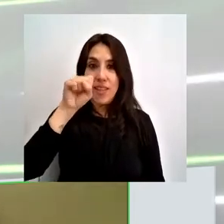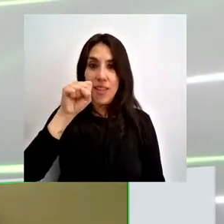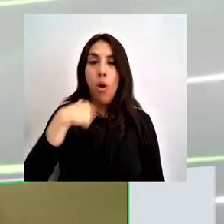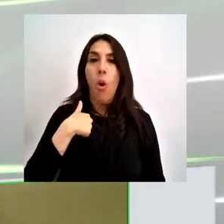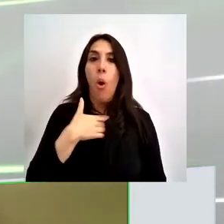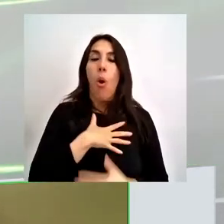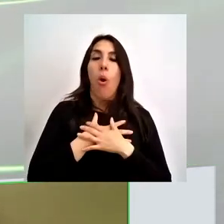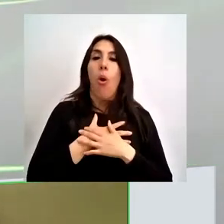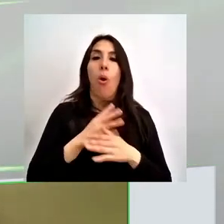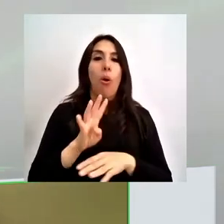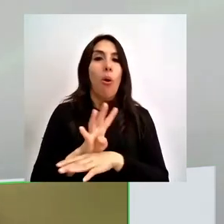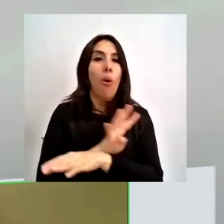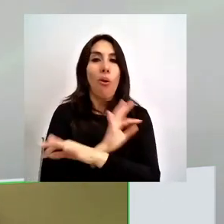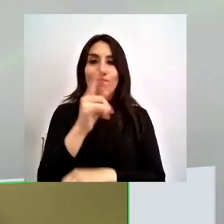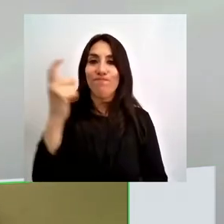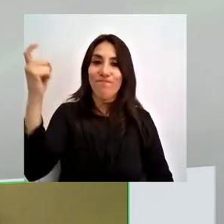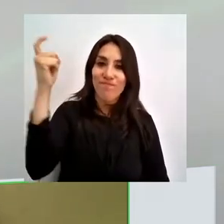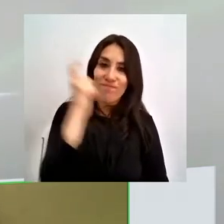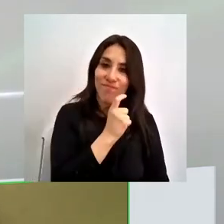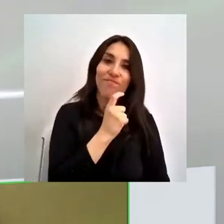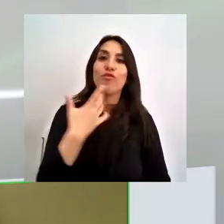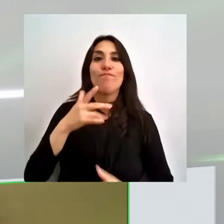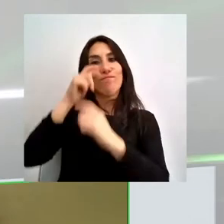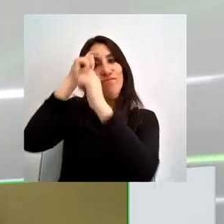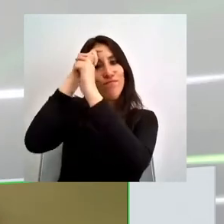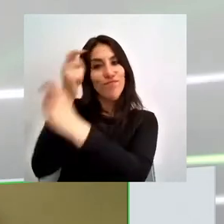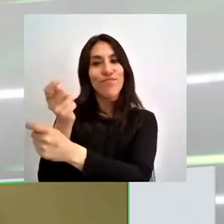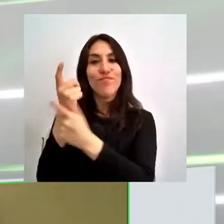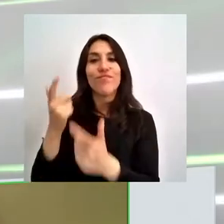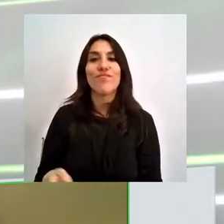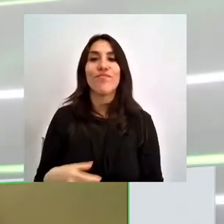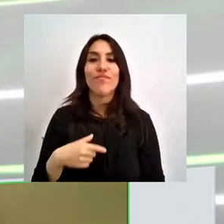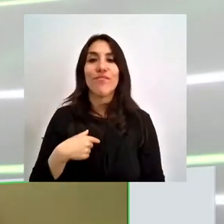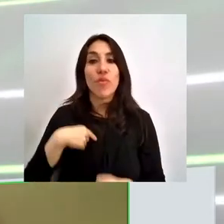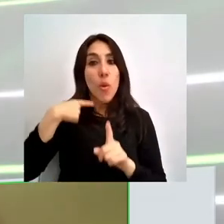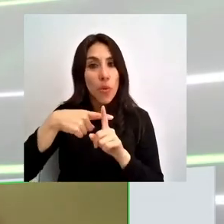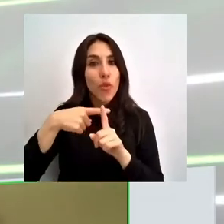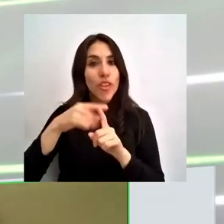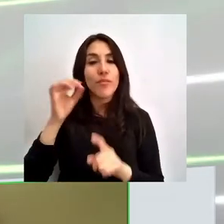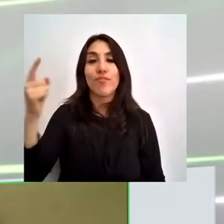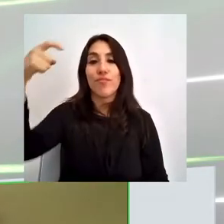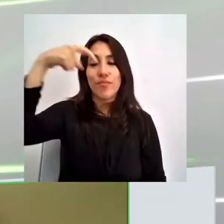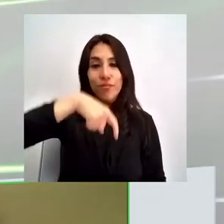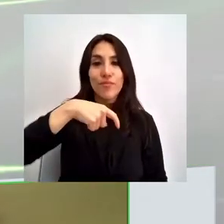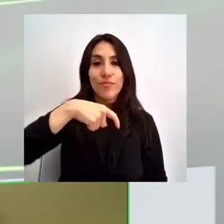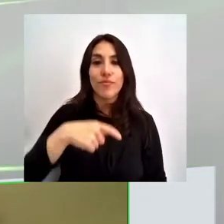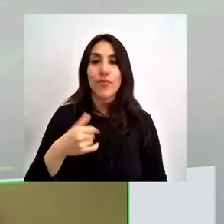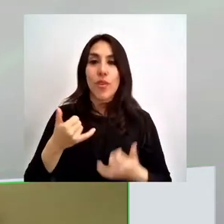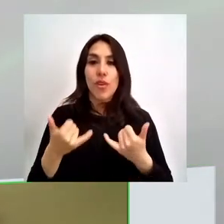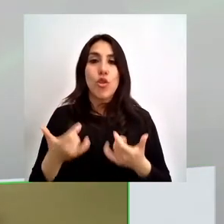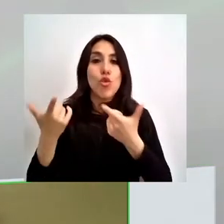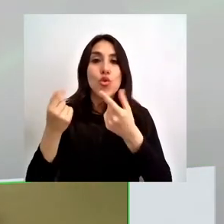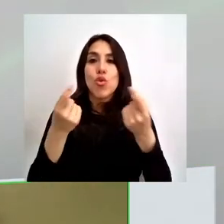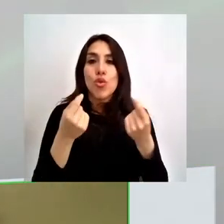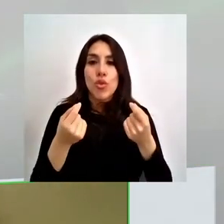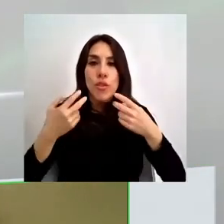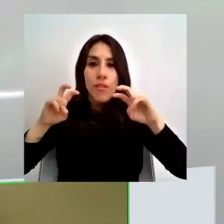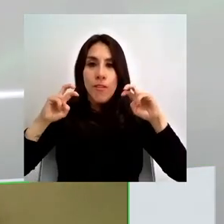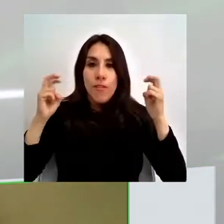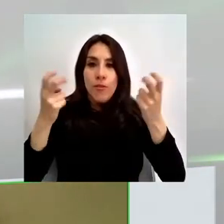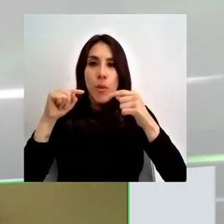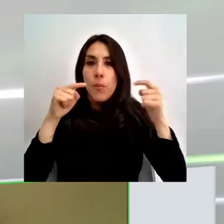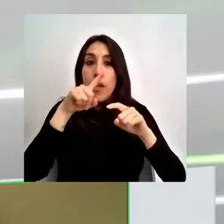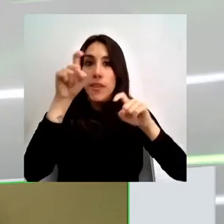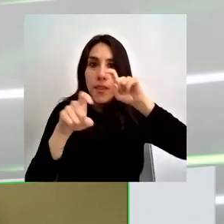iniciar esta ronda de preguntas haciendo énfasis en la relevancia de la existencia de legislación